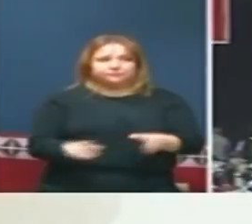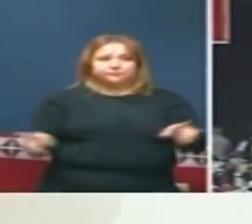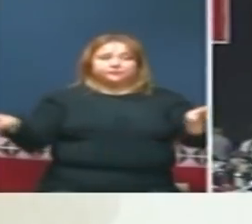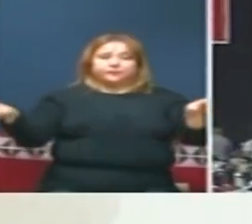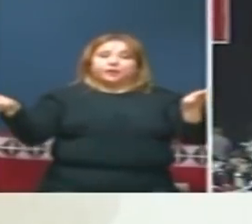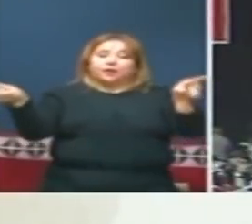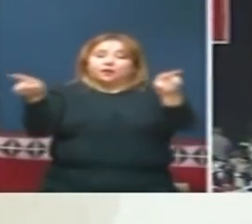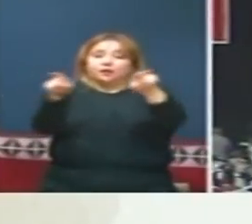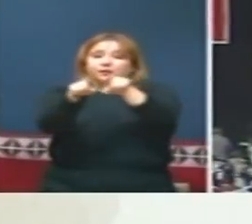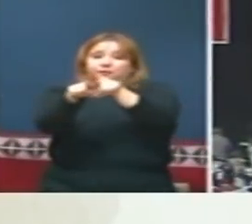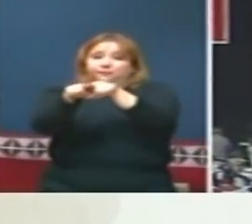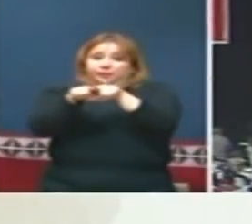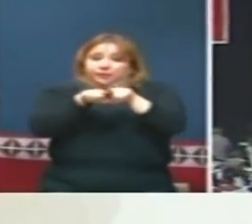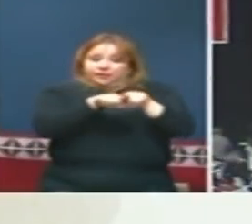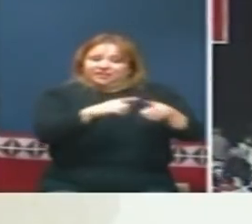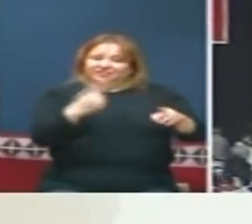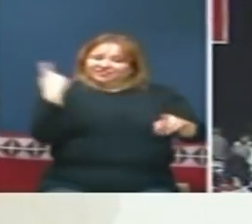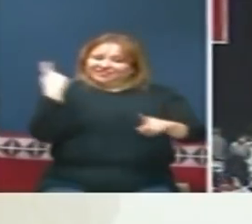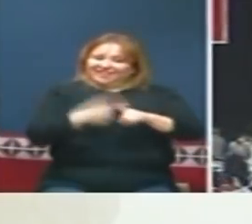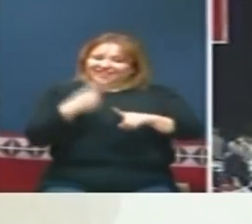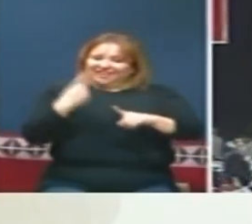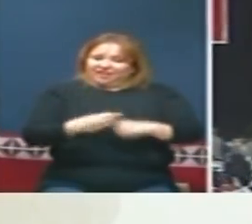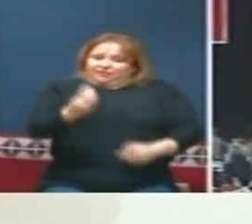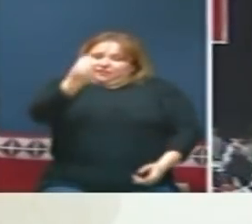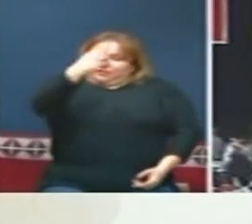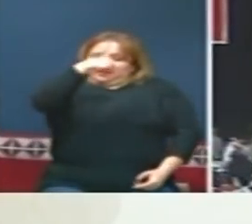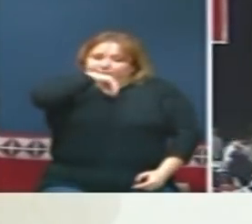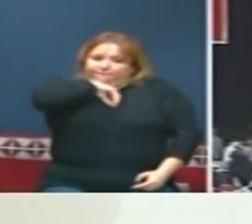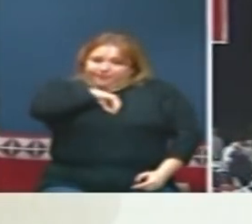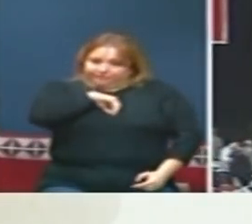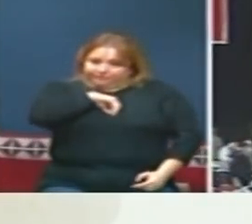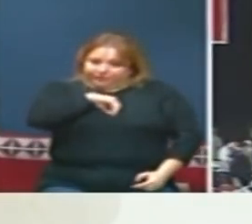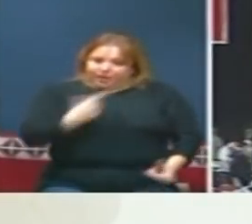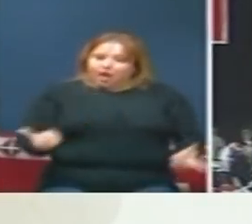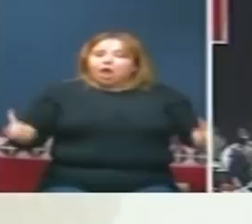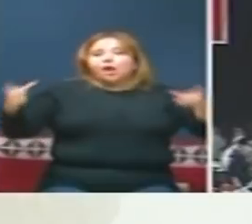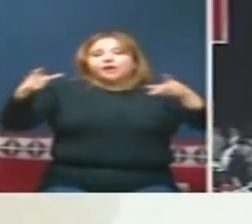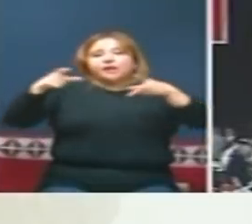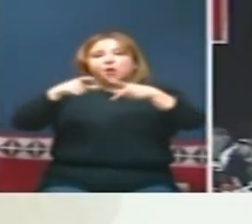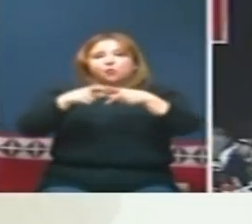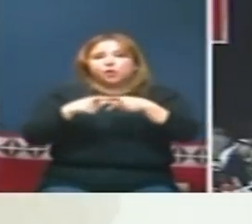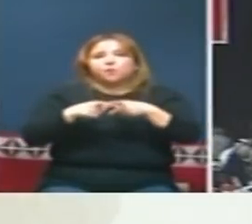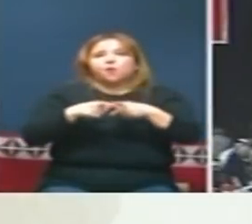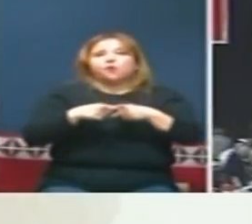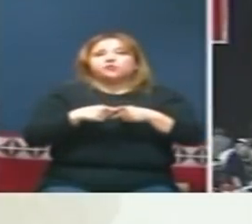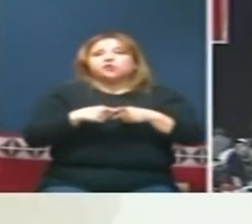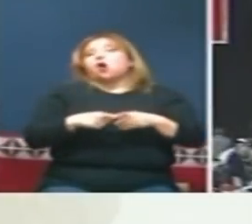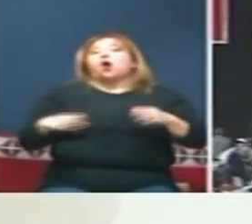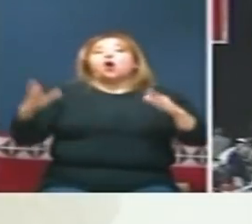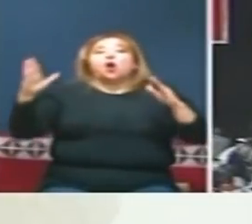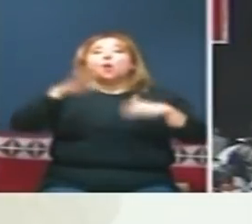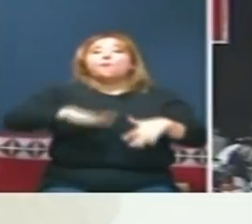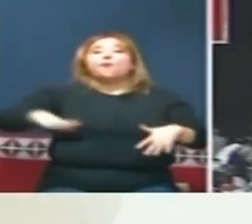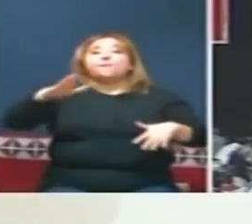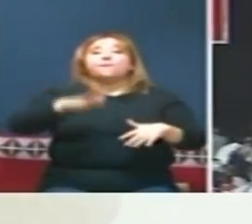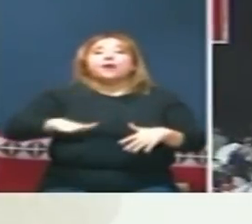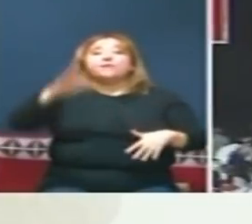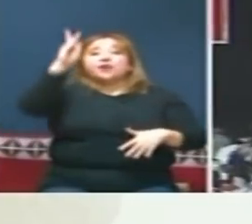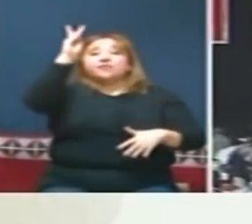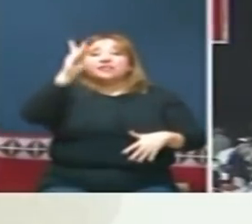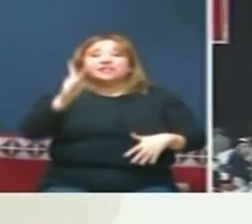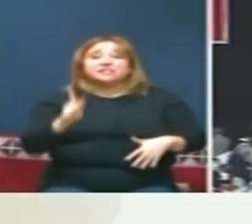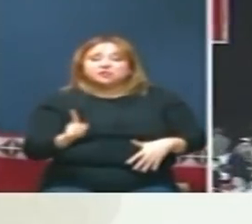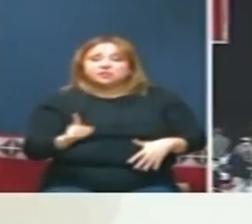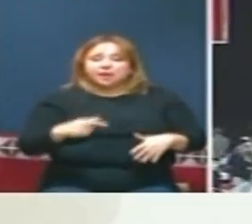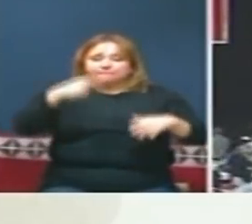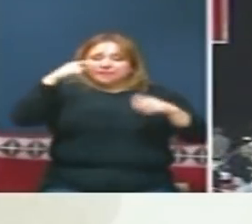Hermanos, con la alegría de la fe, nos reunimos como pueblo de Dios a celebrar la presencia viva